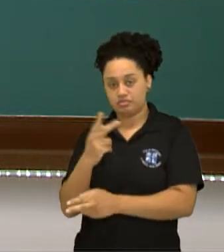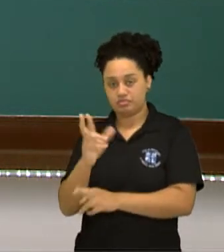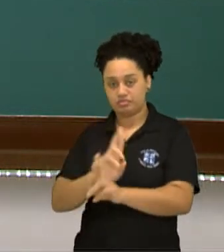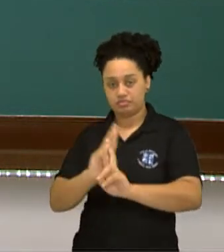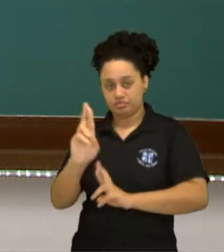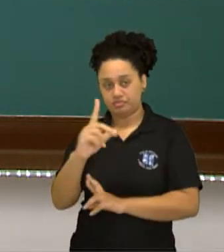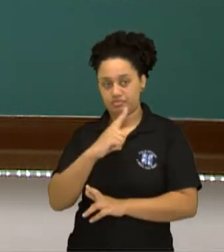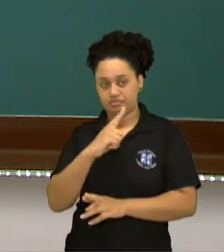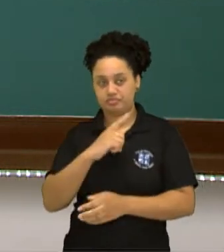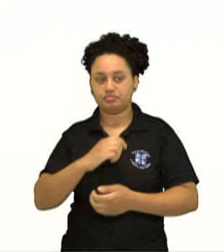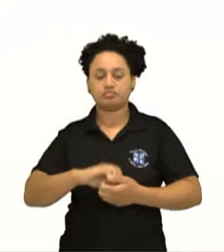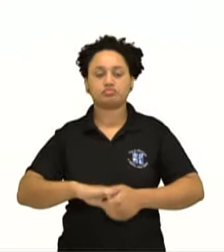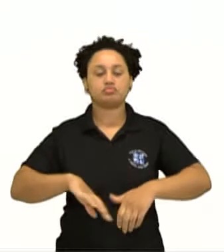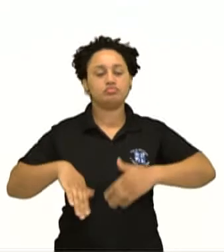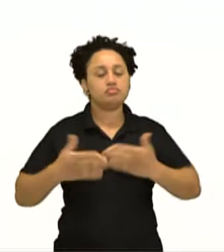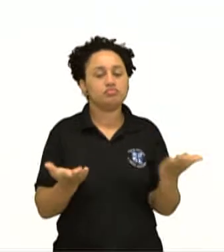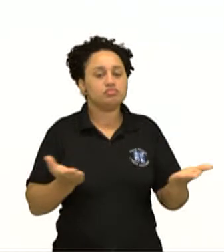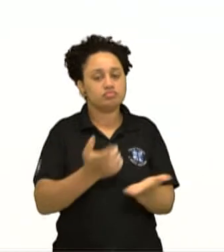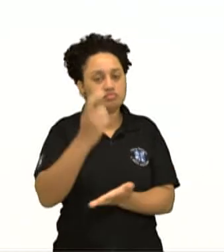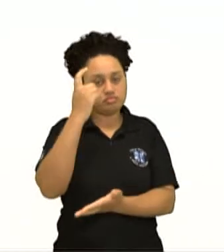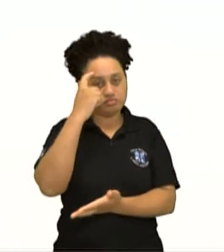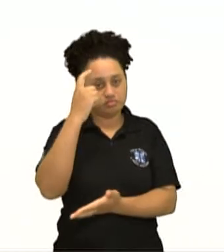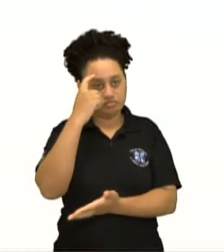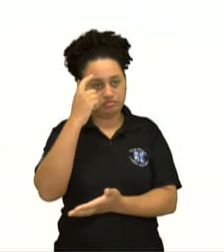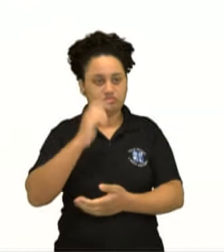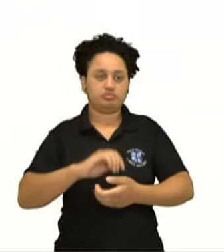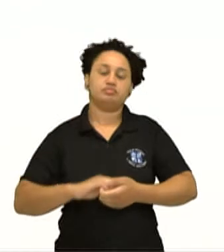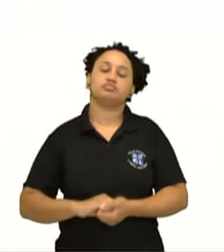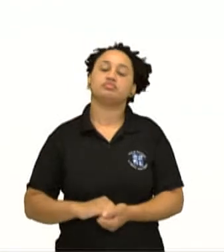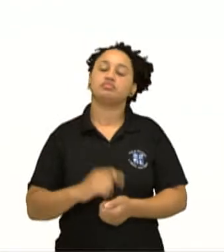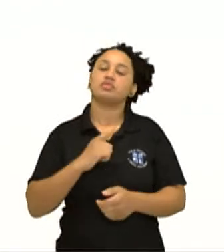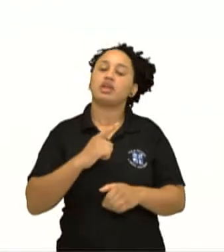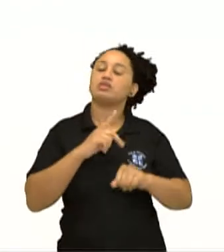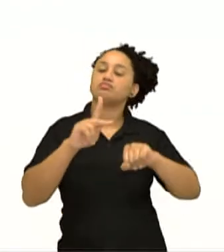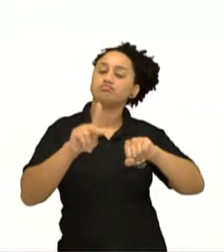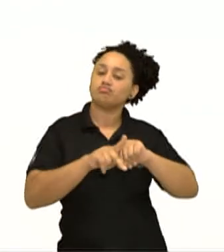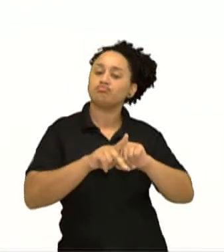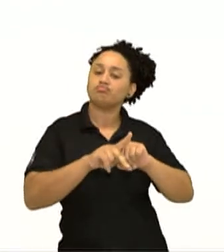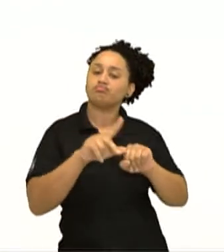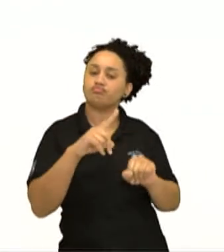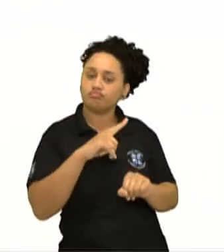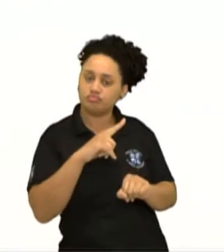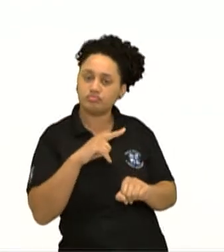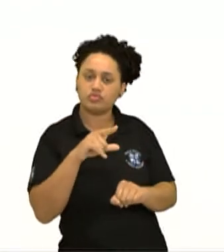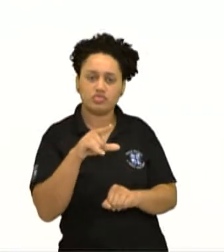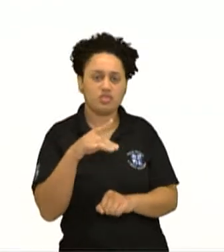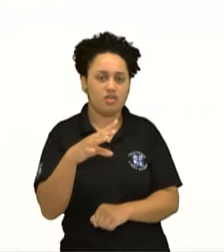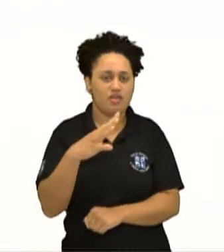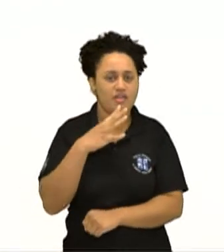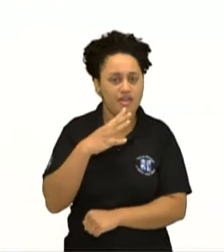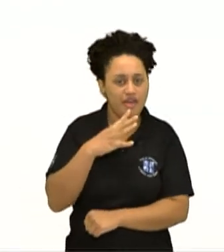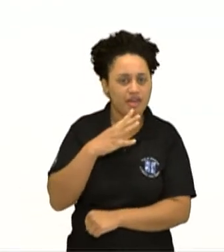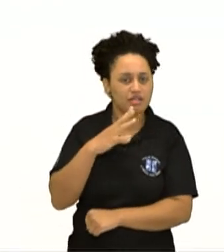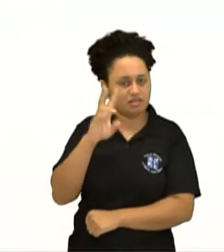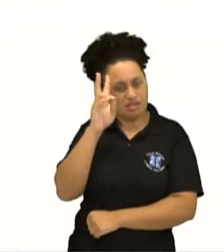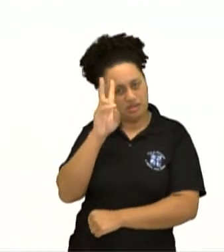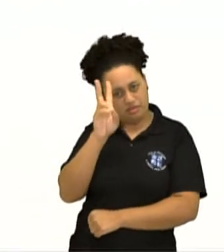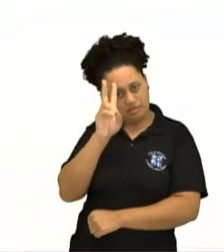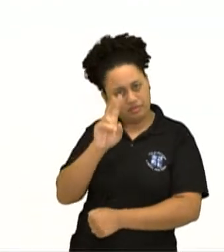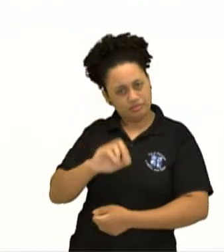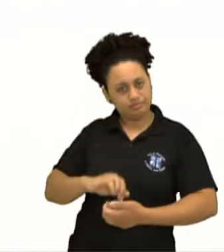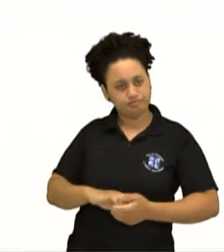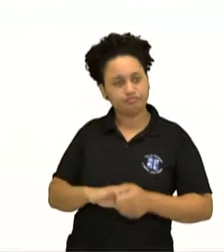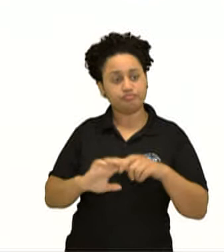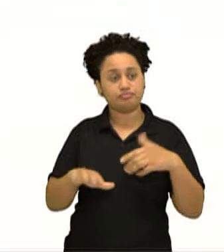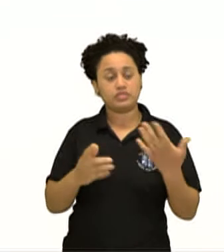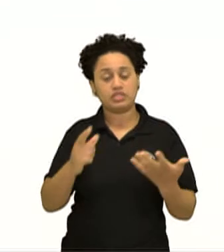a reflexionar. Conoces os pronombres possessivos? Você conhece? Você se lembra? Nós